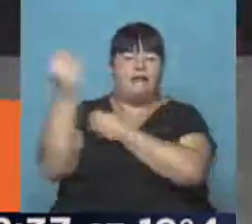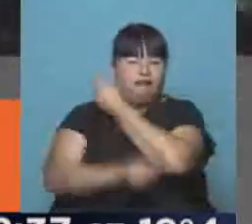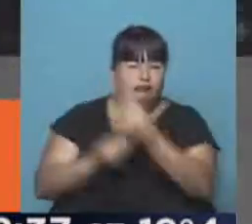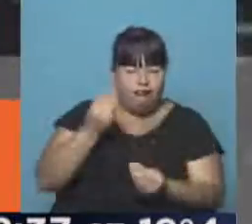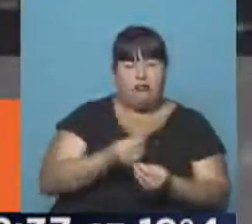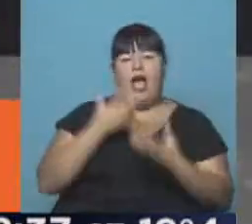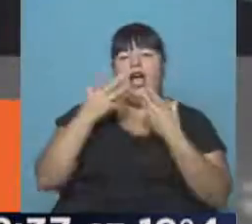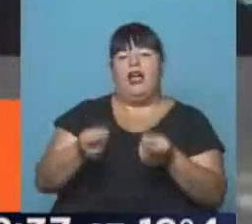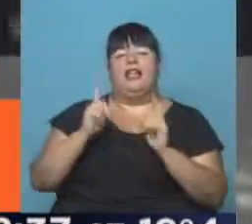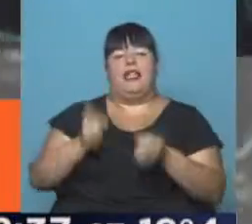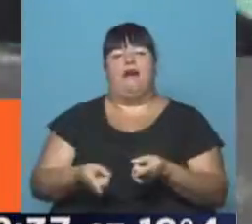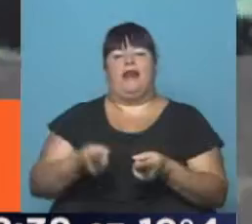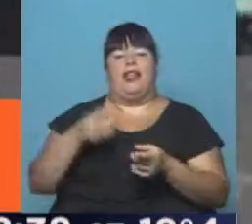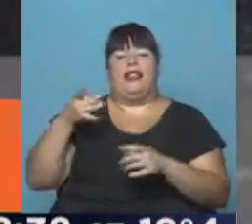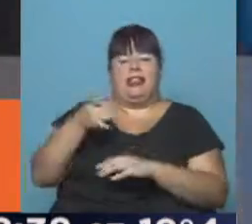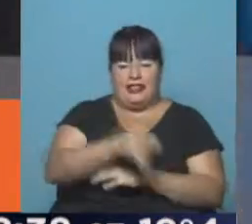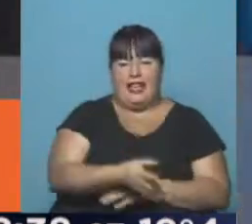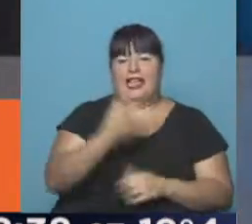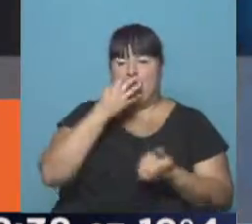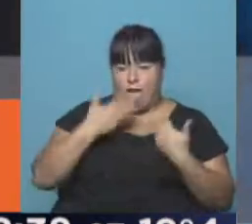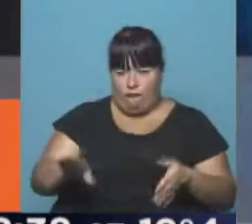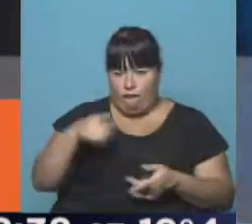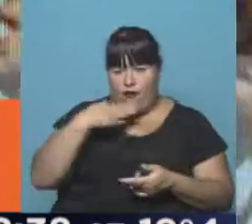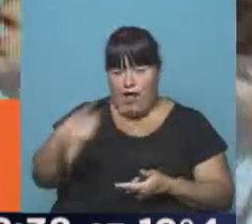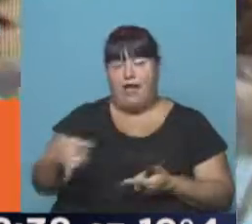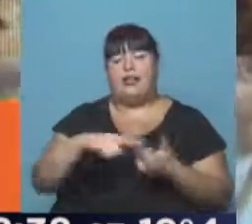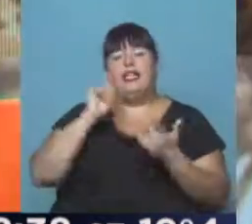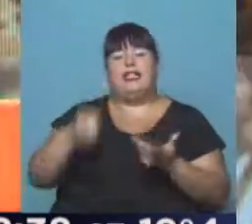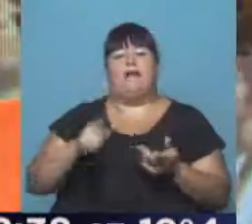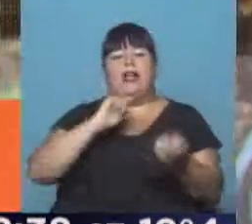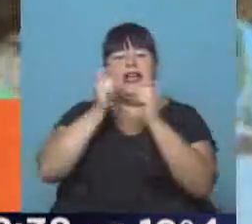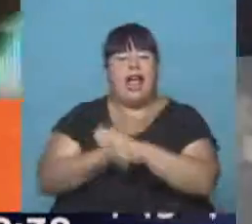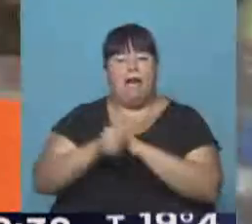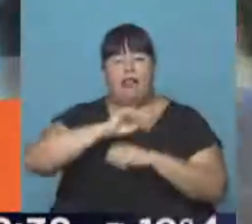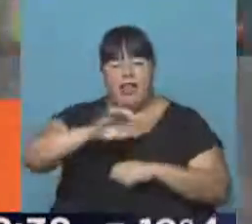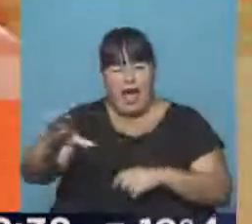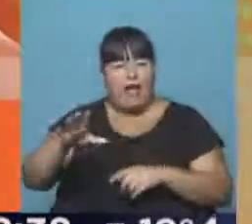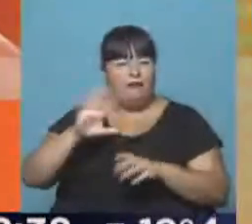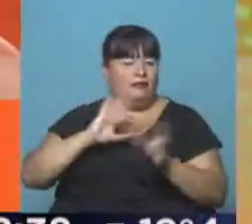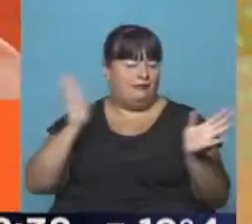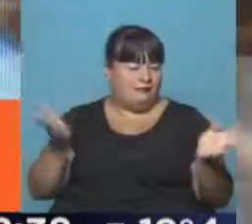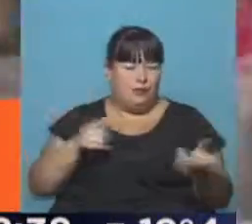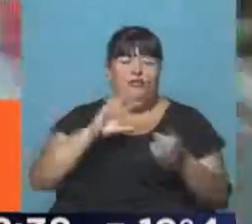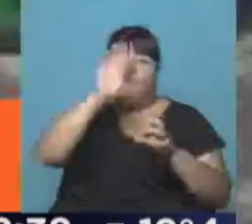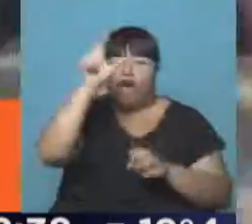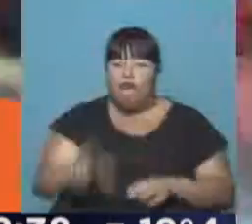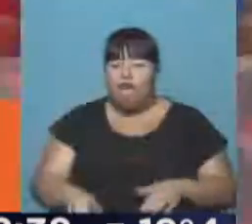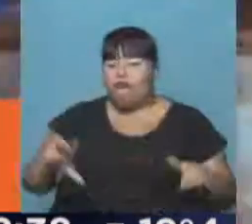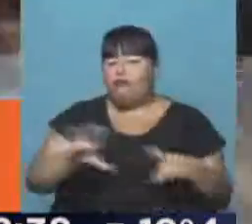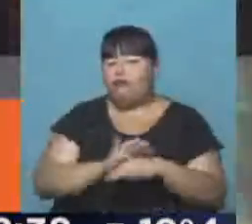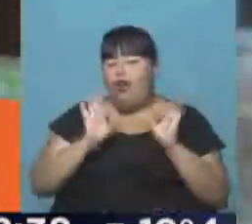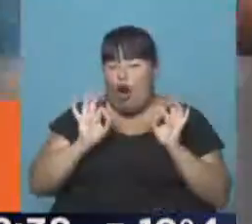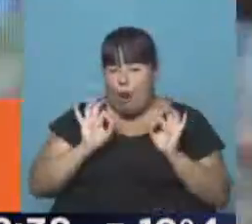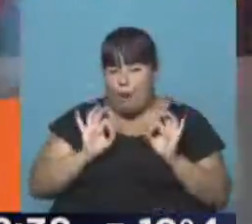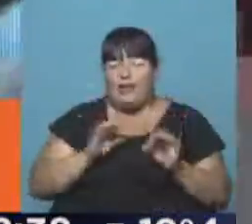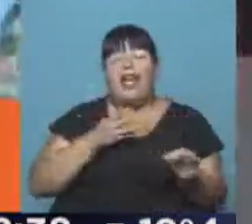inmigración, trajo el ferrocarril, trajo la reforma agraria. Sí, es un modelo de Estado. Es un modelo completo donde